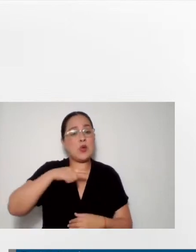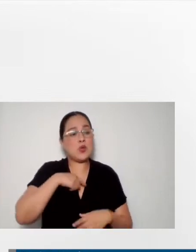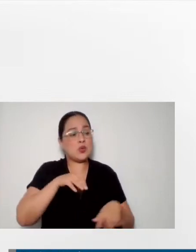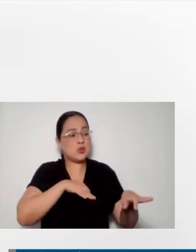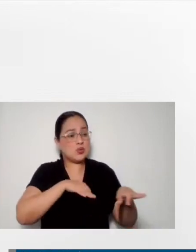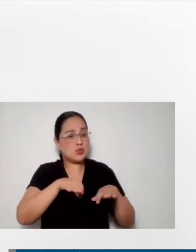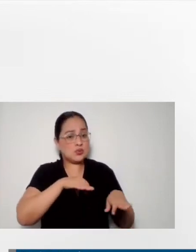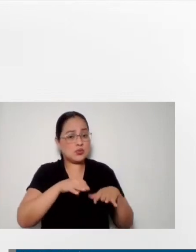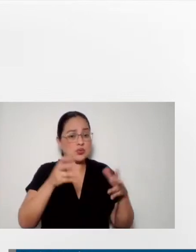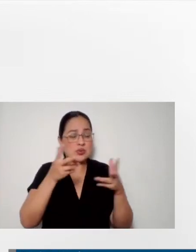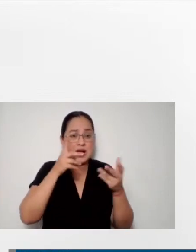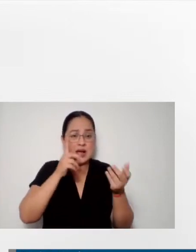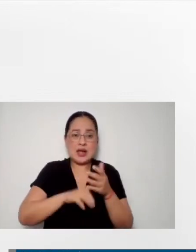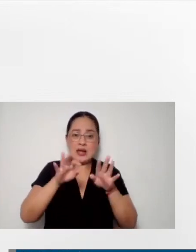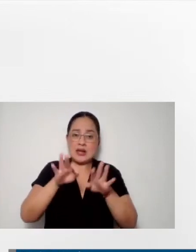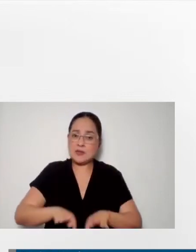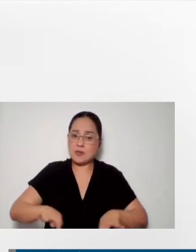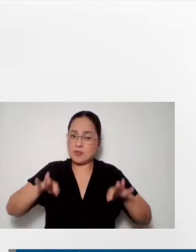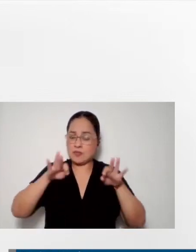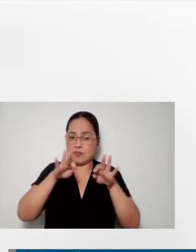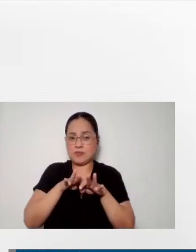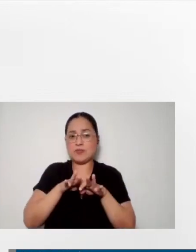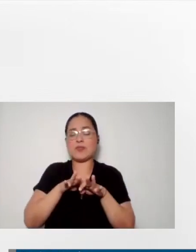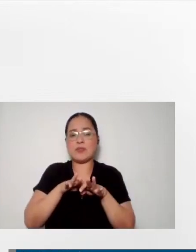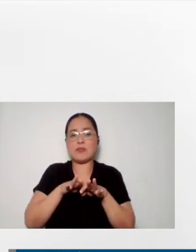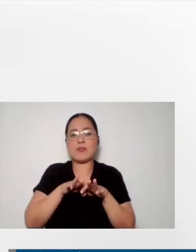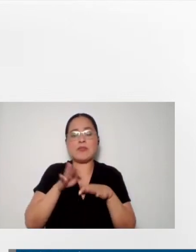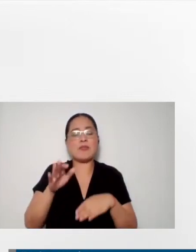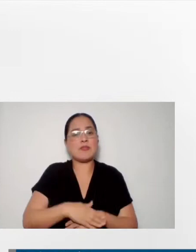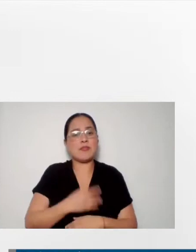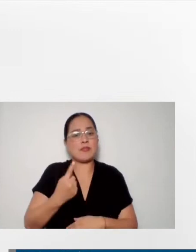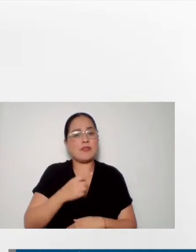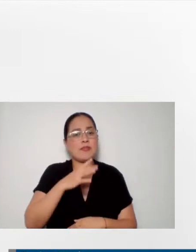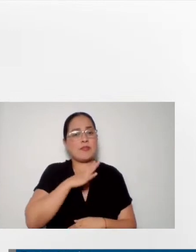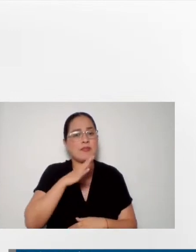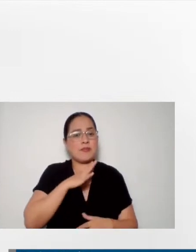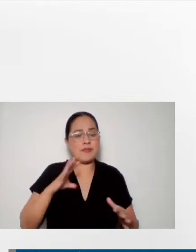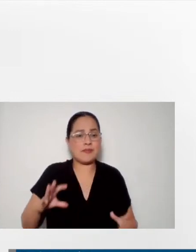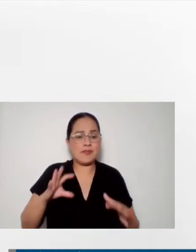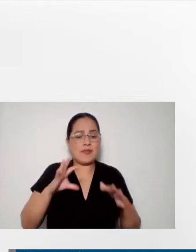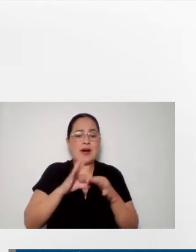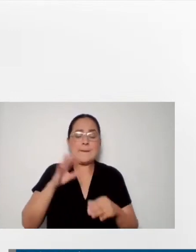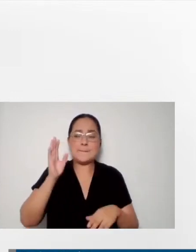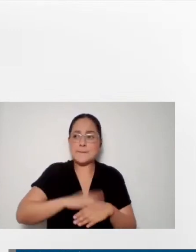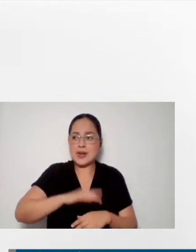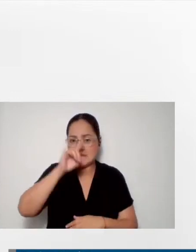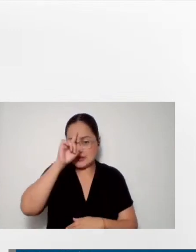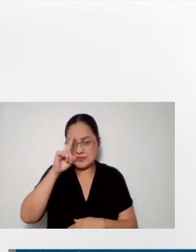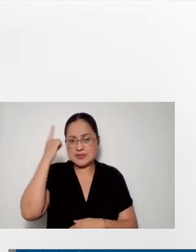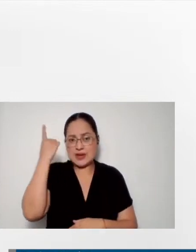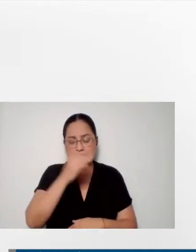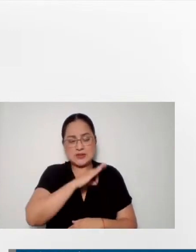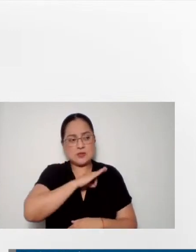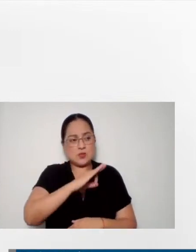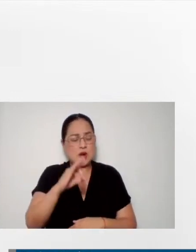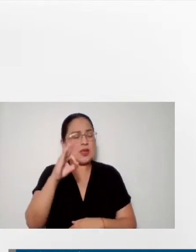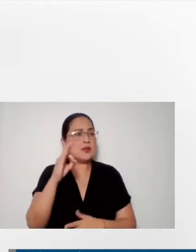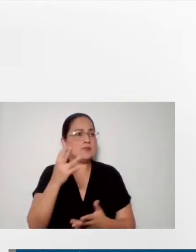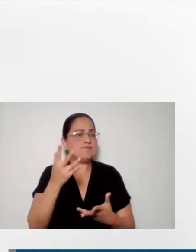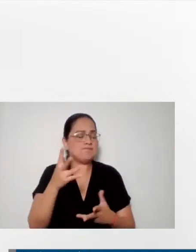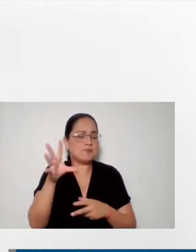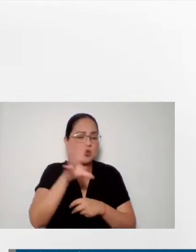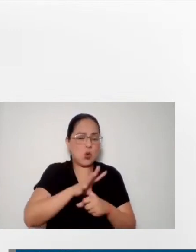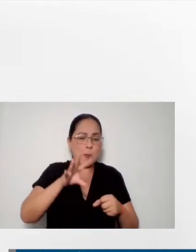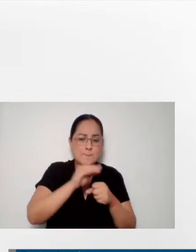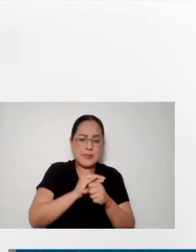una cuestión fundamental. Permite que tengamos un entendimiento más completo, permite que tengamos un panorama